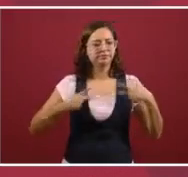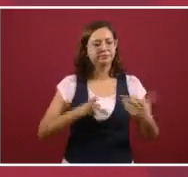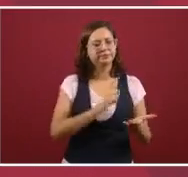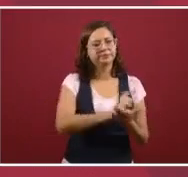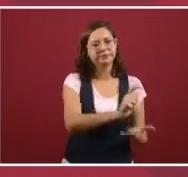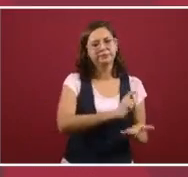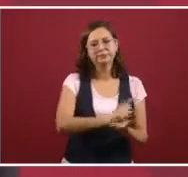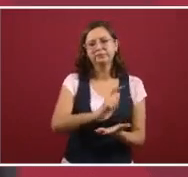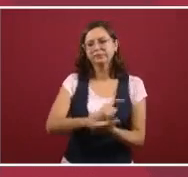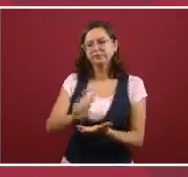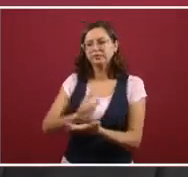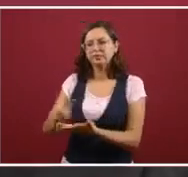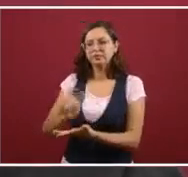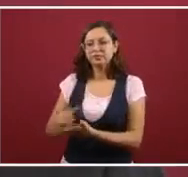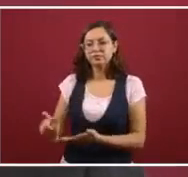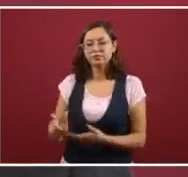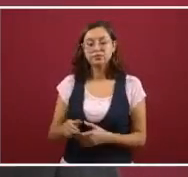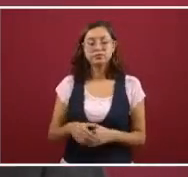y